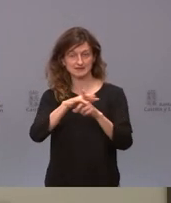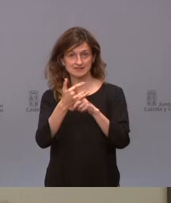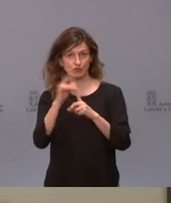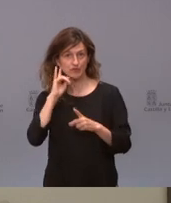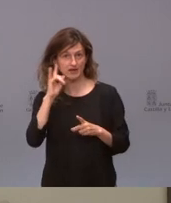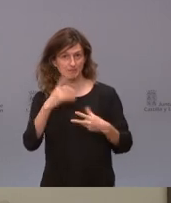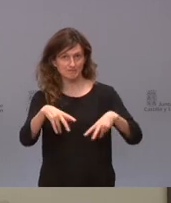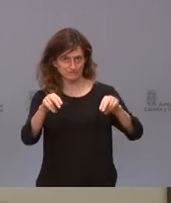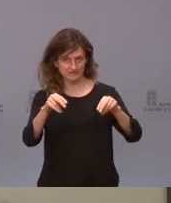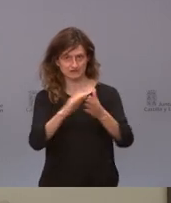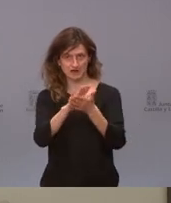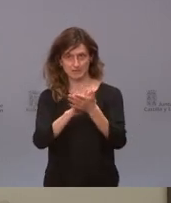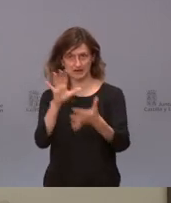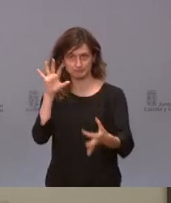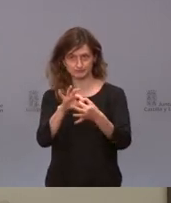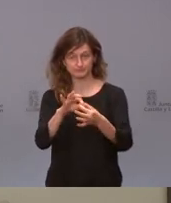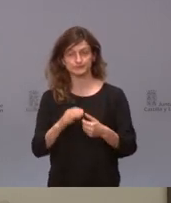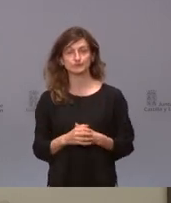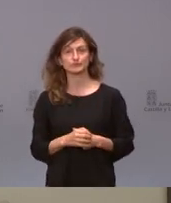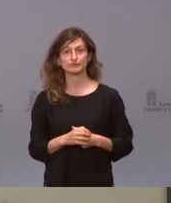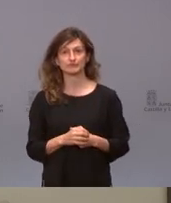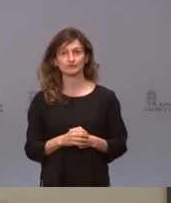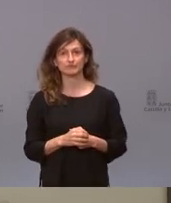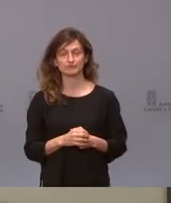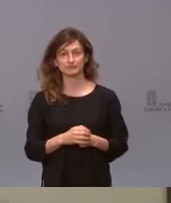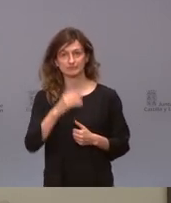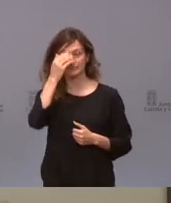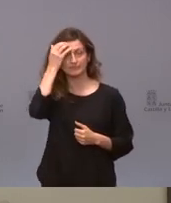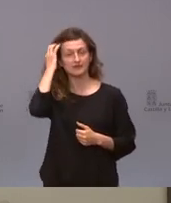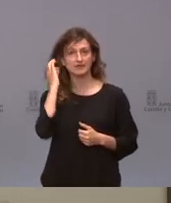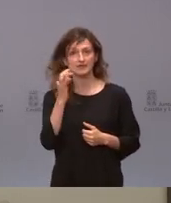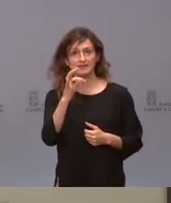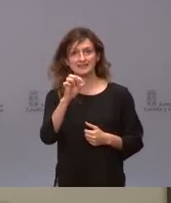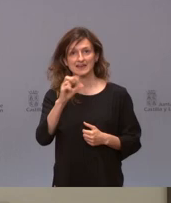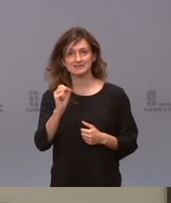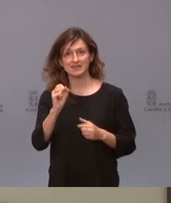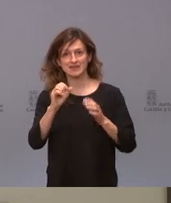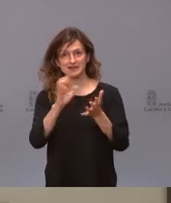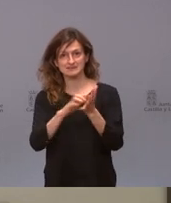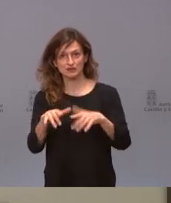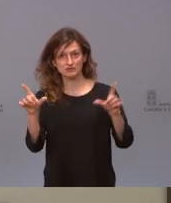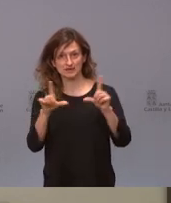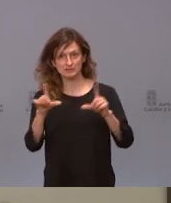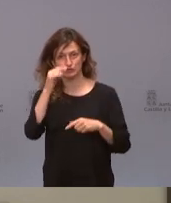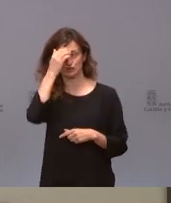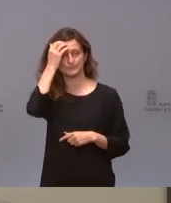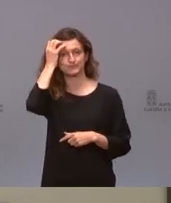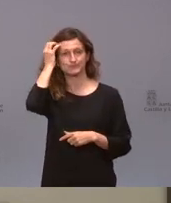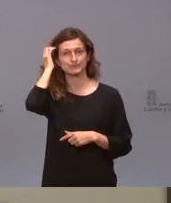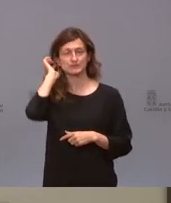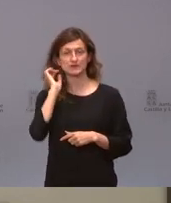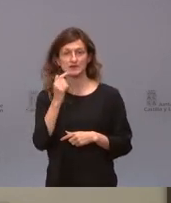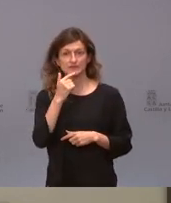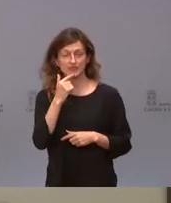alarma podrían aquí theresa de castilla y león televisión podrían mantener el